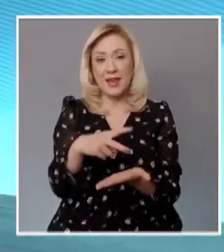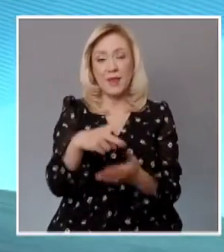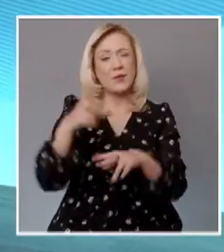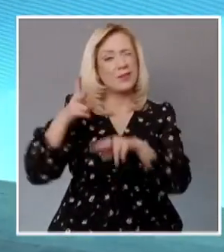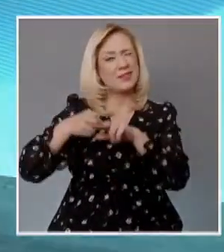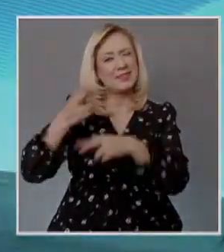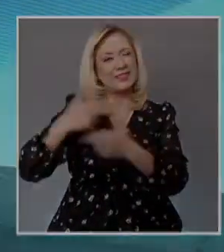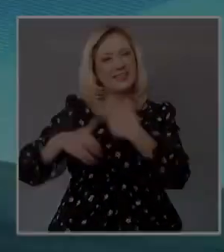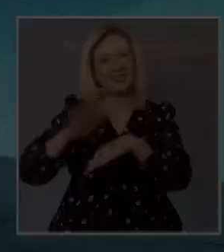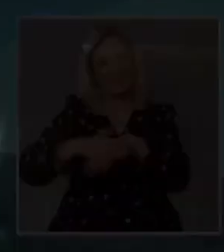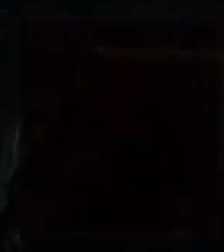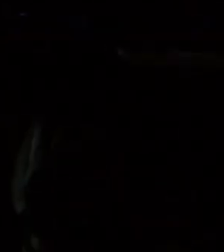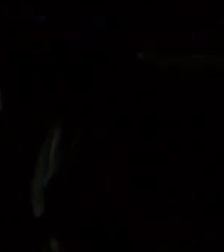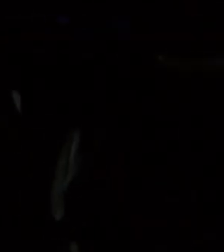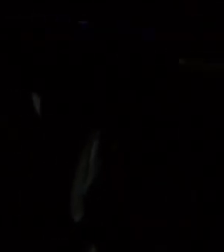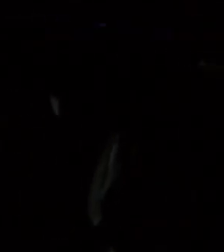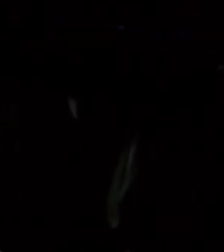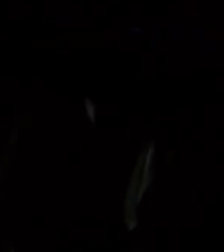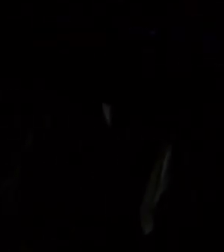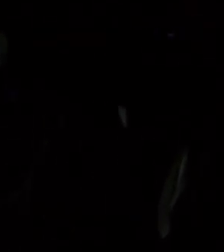más.